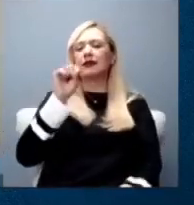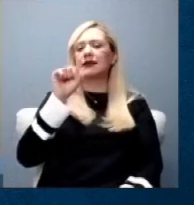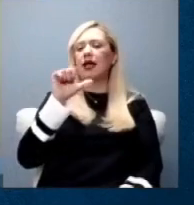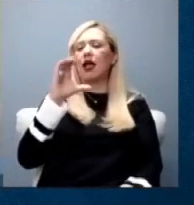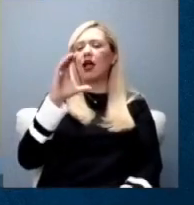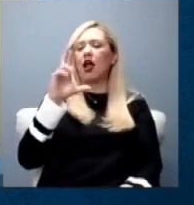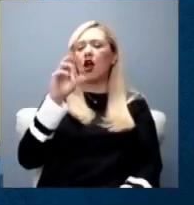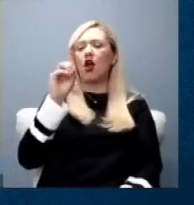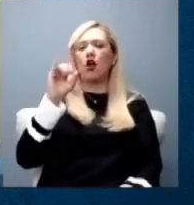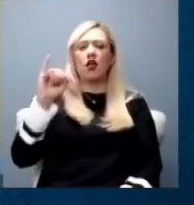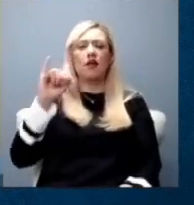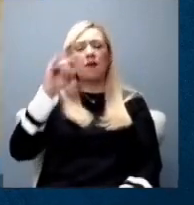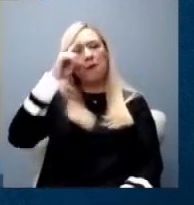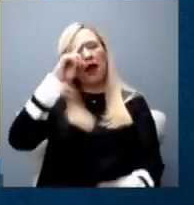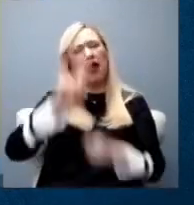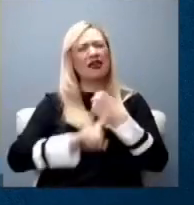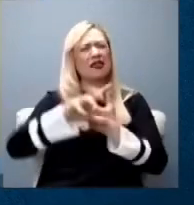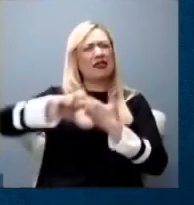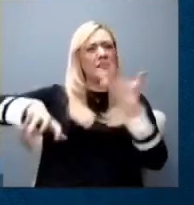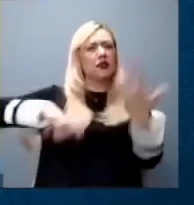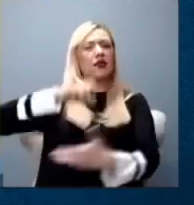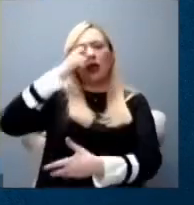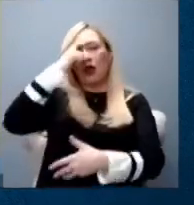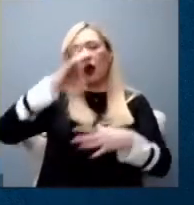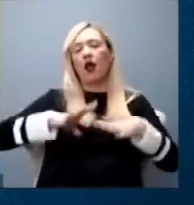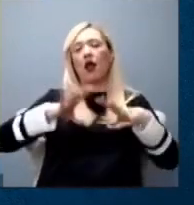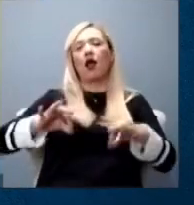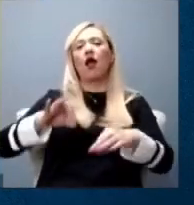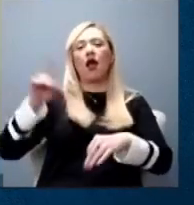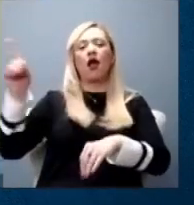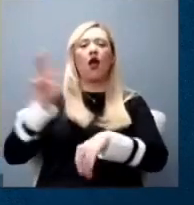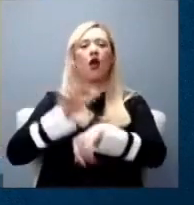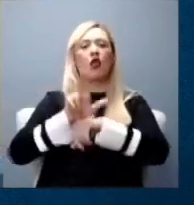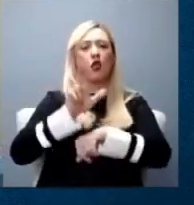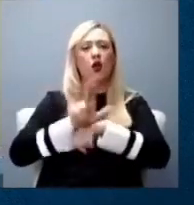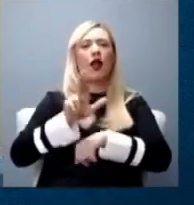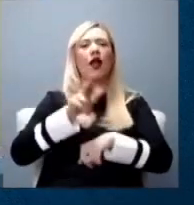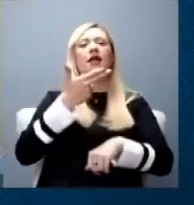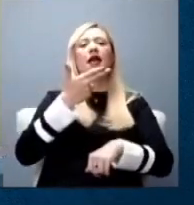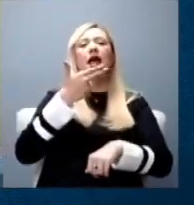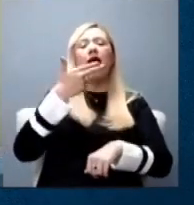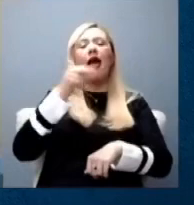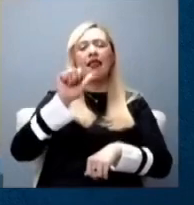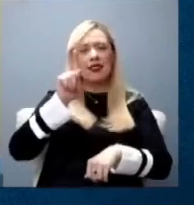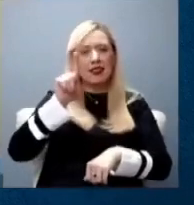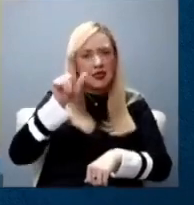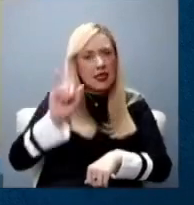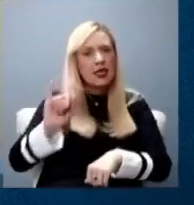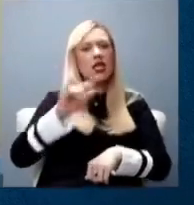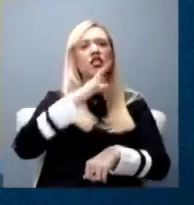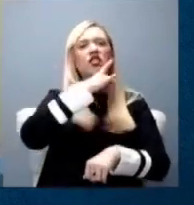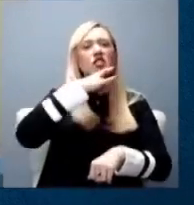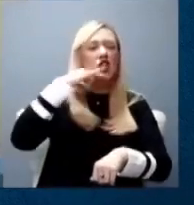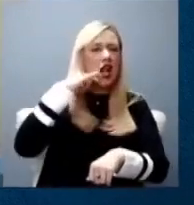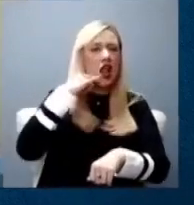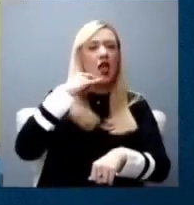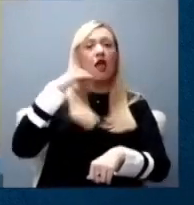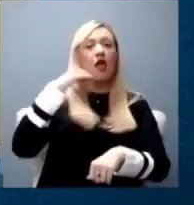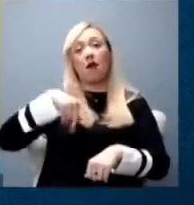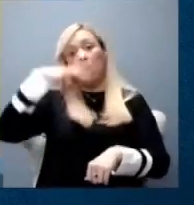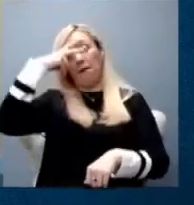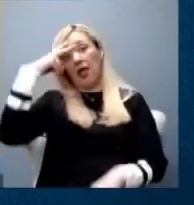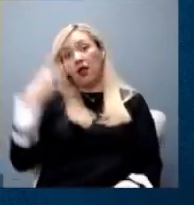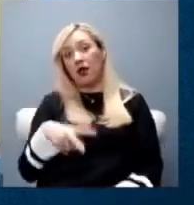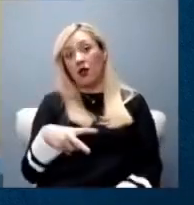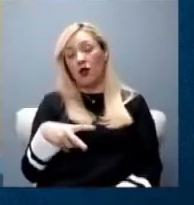crisis. Fue creado en Honduras en 2017, en Haití y Chile en el 2019, o también el grupo de expertos independientes, como el de México, recuerdan